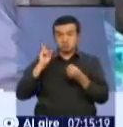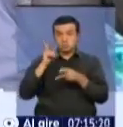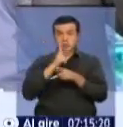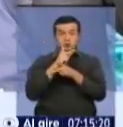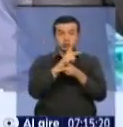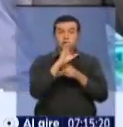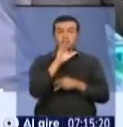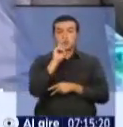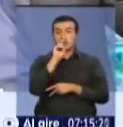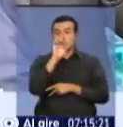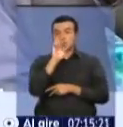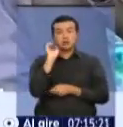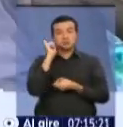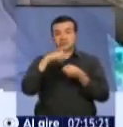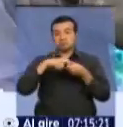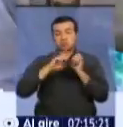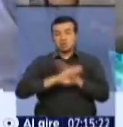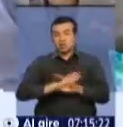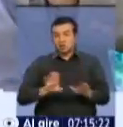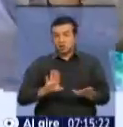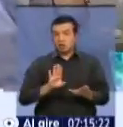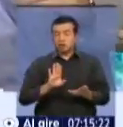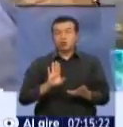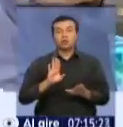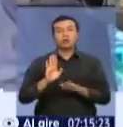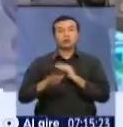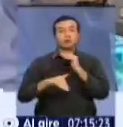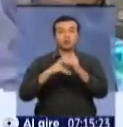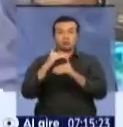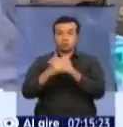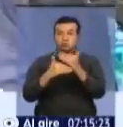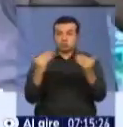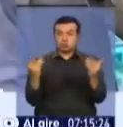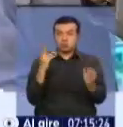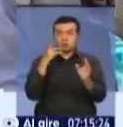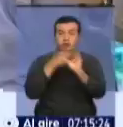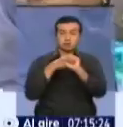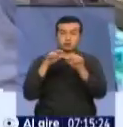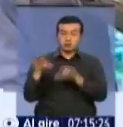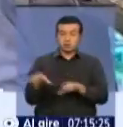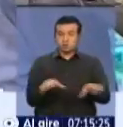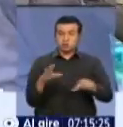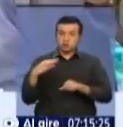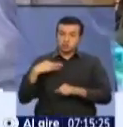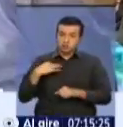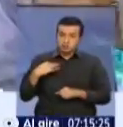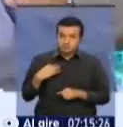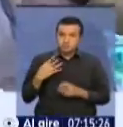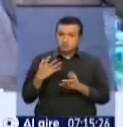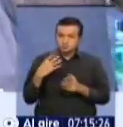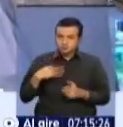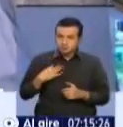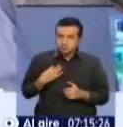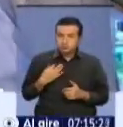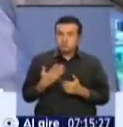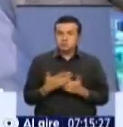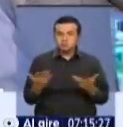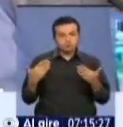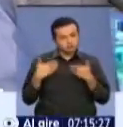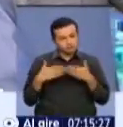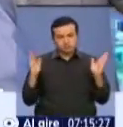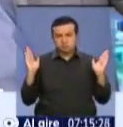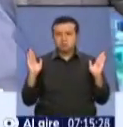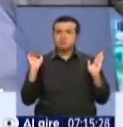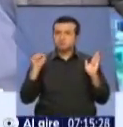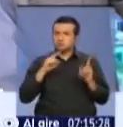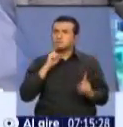Consejo Nacional Electoral. Y en consecuencia, cuando hay participación activa, voluntad de participación, está abierta